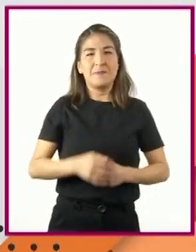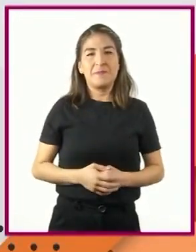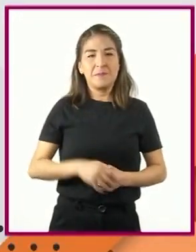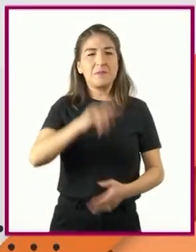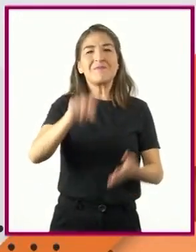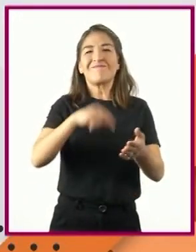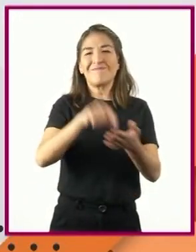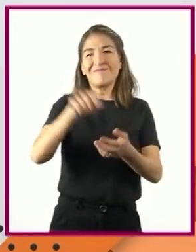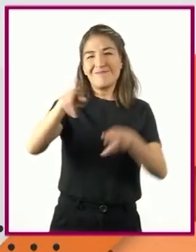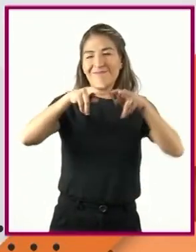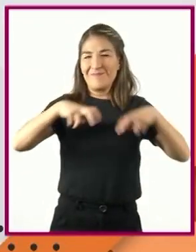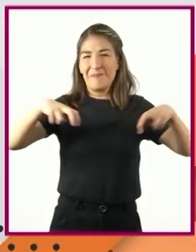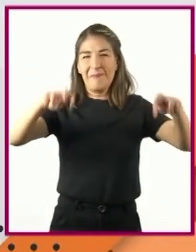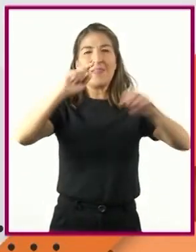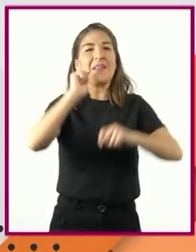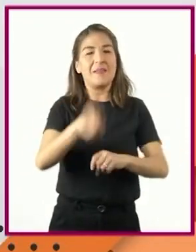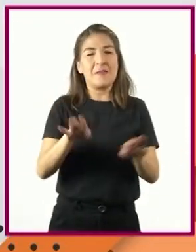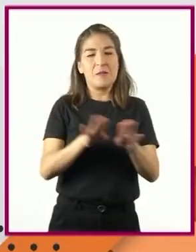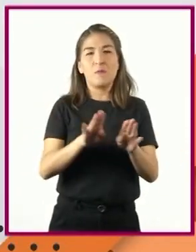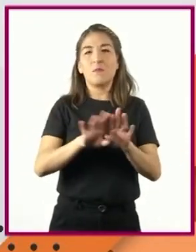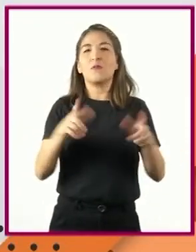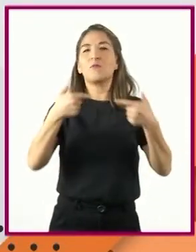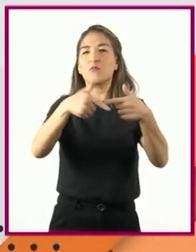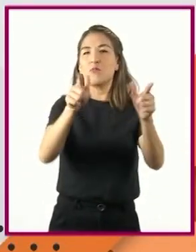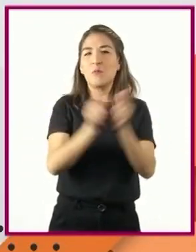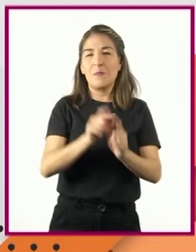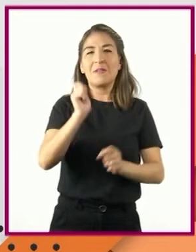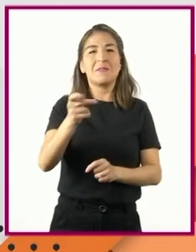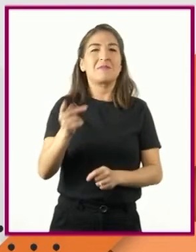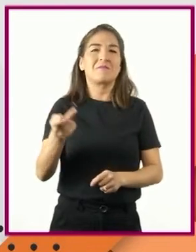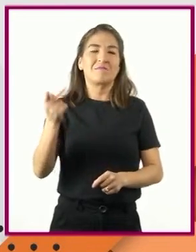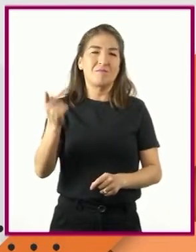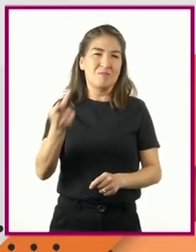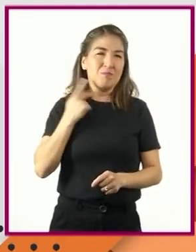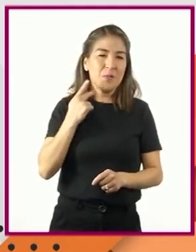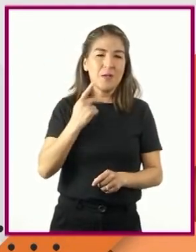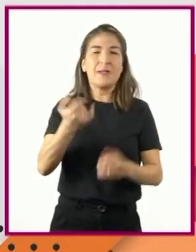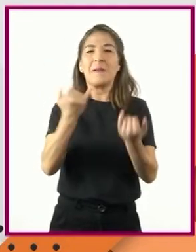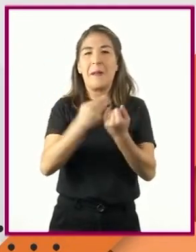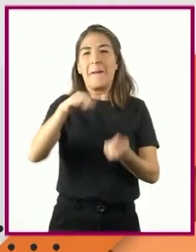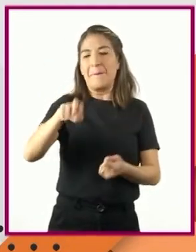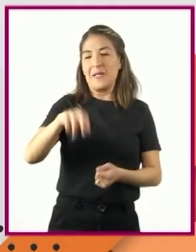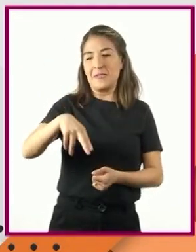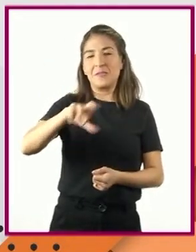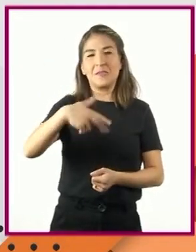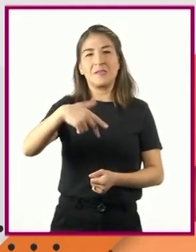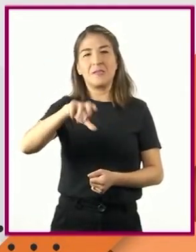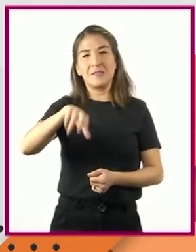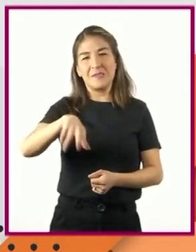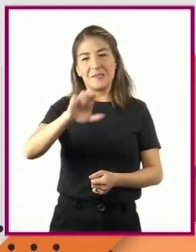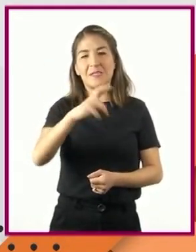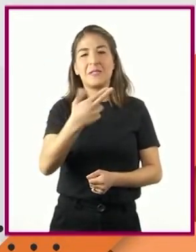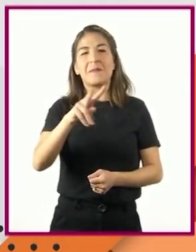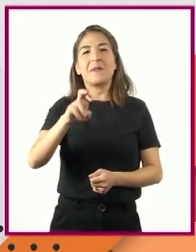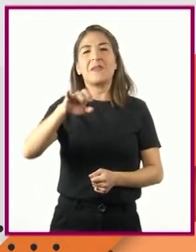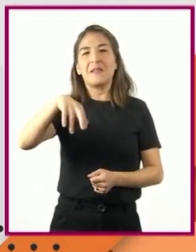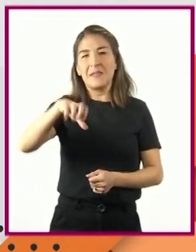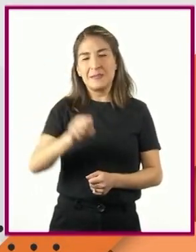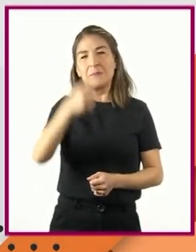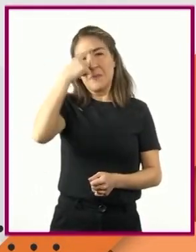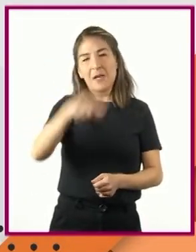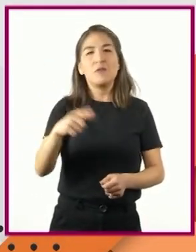o Parlamento se agruparon los partidos liberales junto con los mencheviques para conformar un